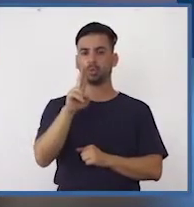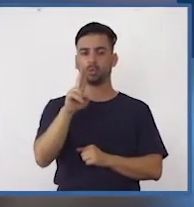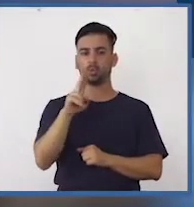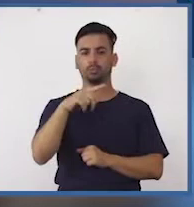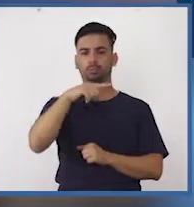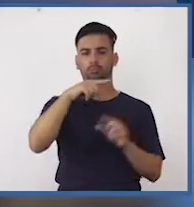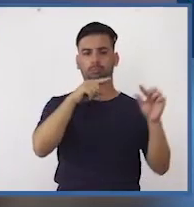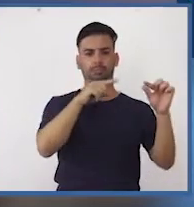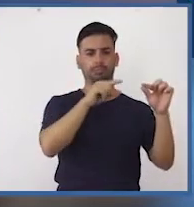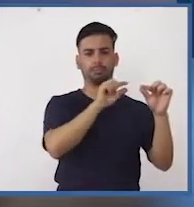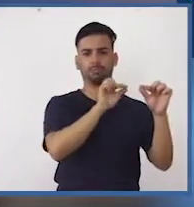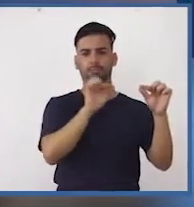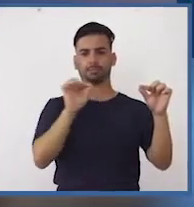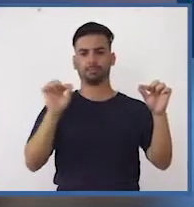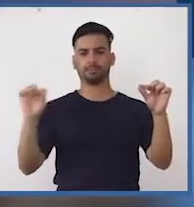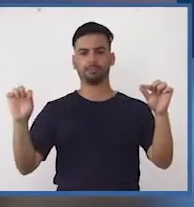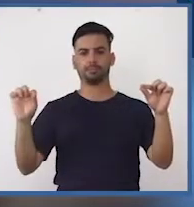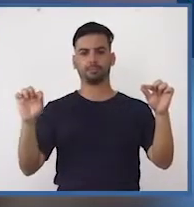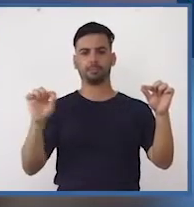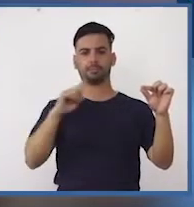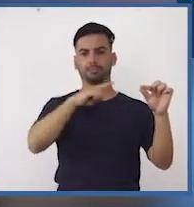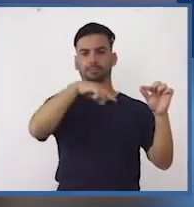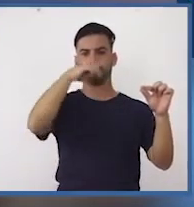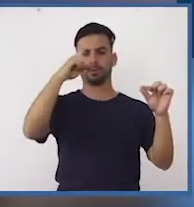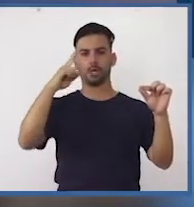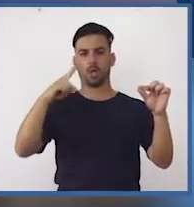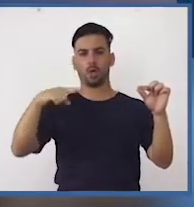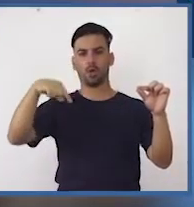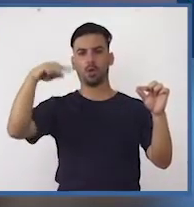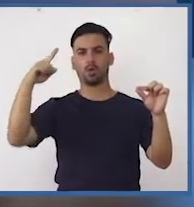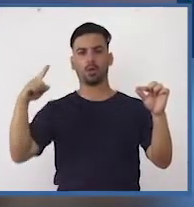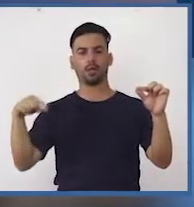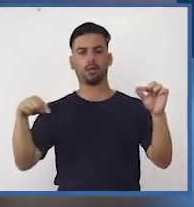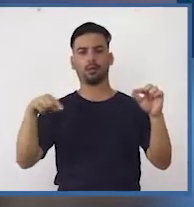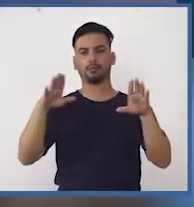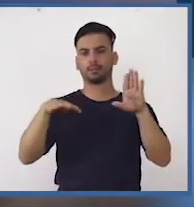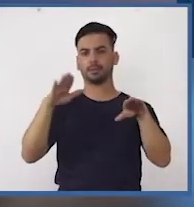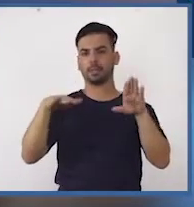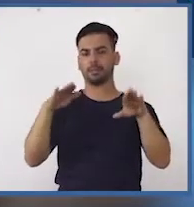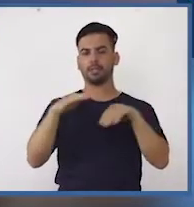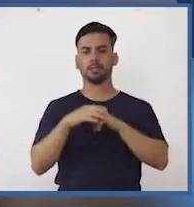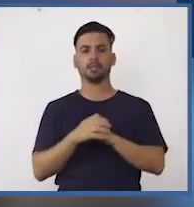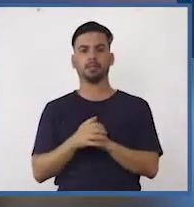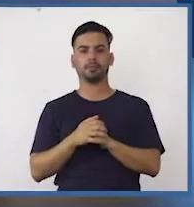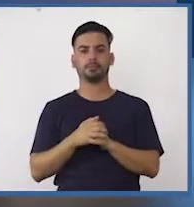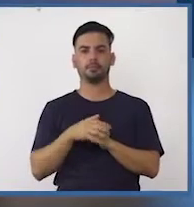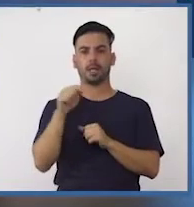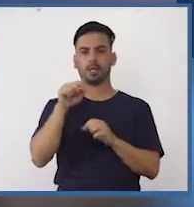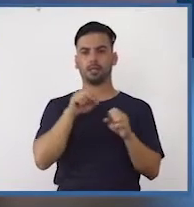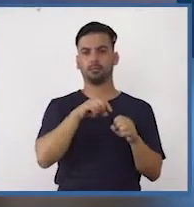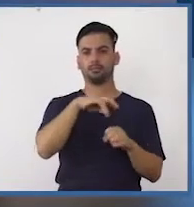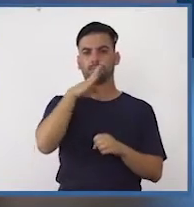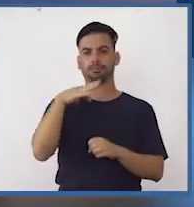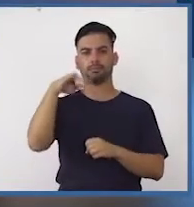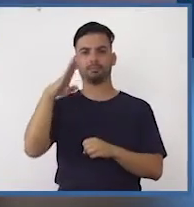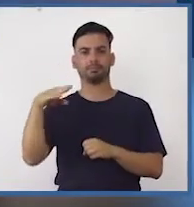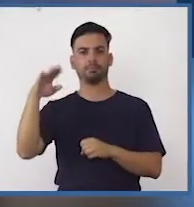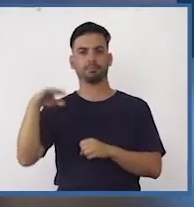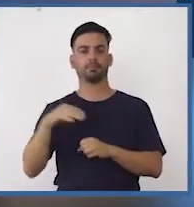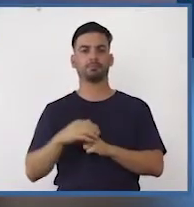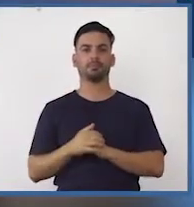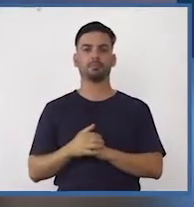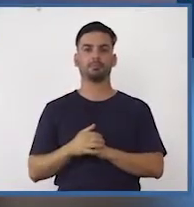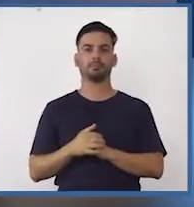onda. Por lo tanto, pues, volvemos aquí y aquí estamos poniendo el ejemplo, retomando el ejemplo de las hojitas del cordel cuando yo le aplico